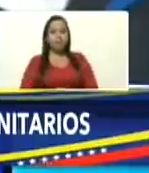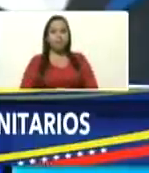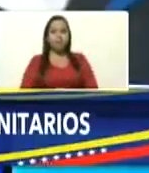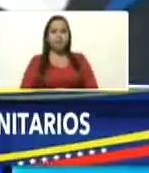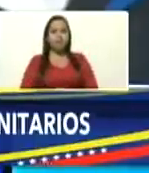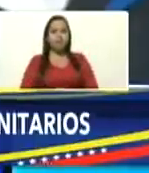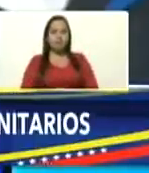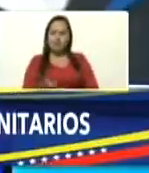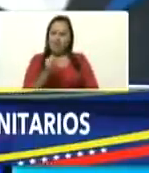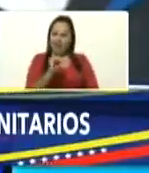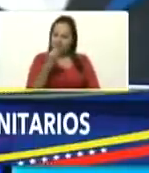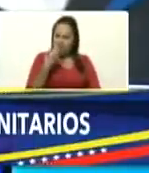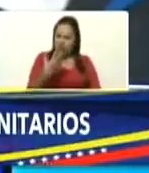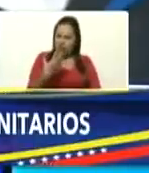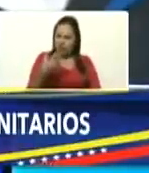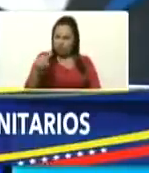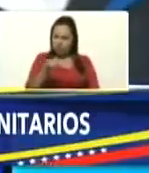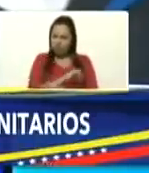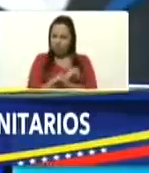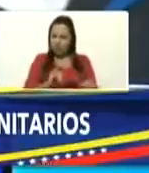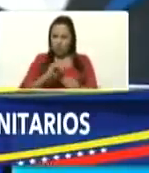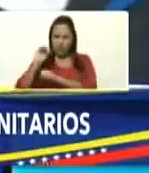tuvieron bien, ¿verdad?, en la temporada que terminó.